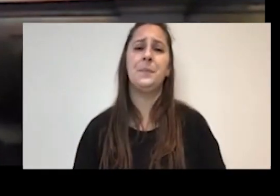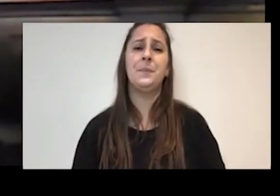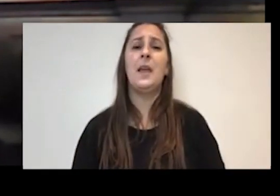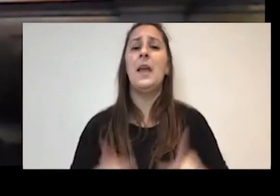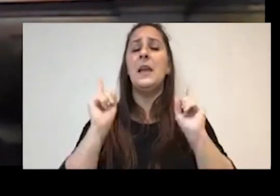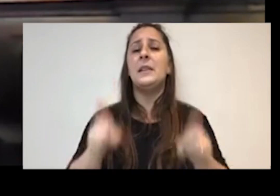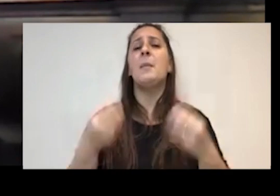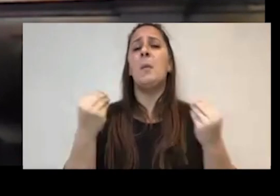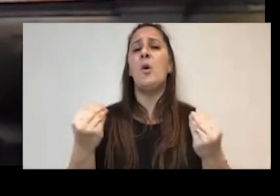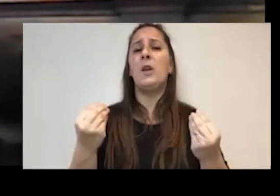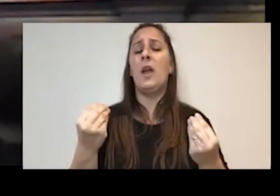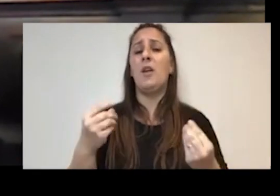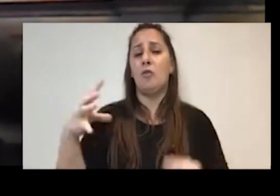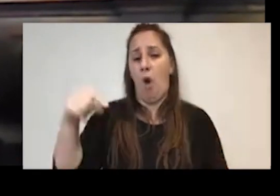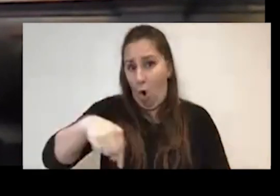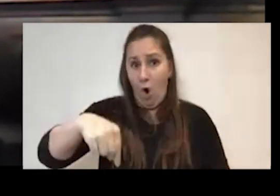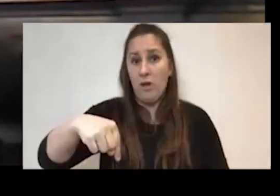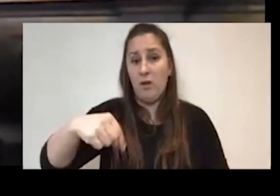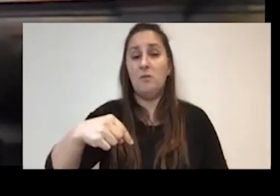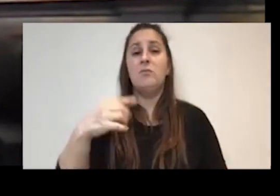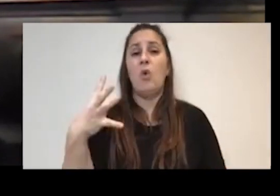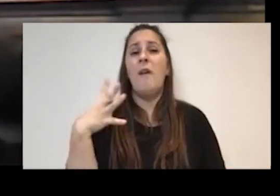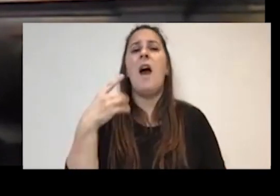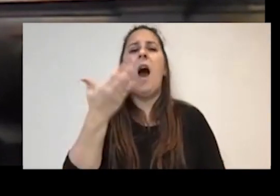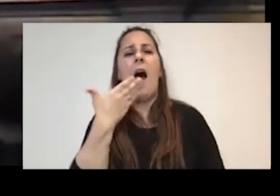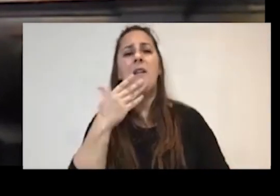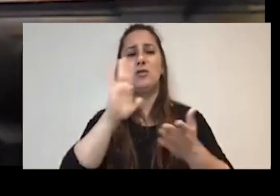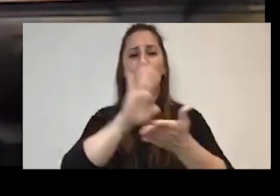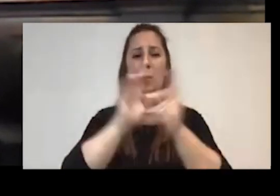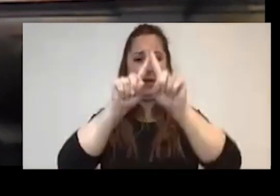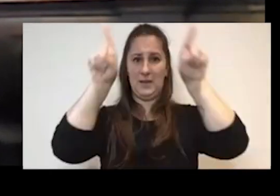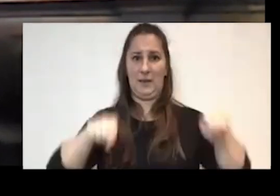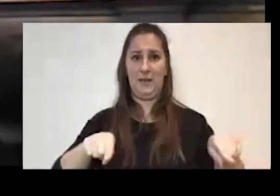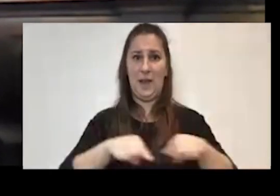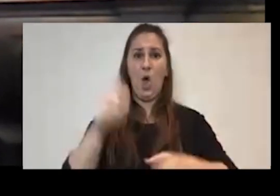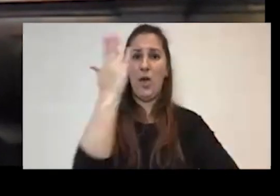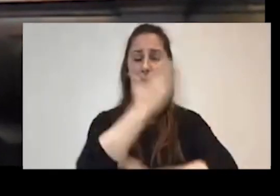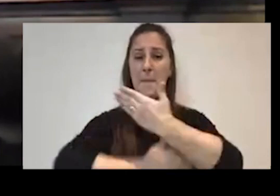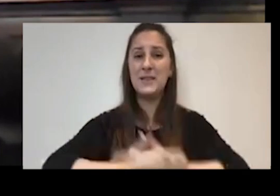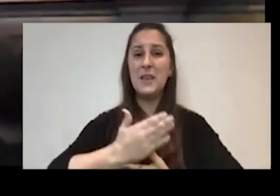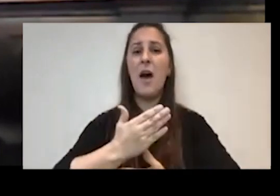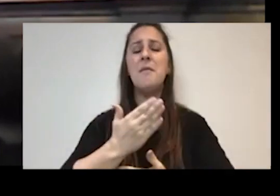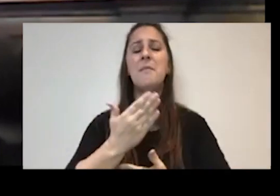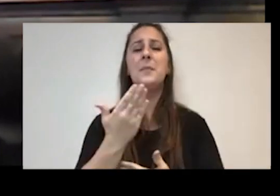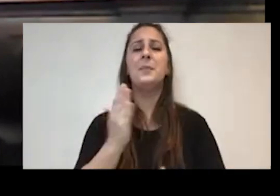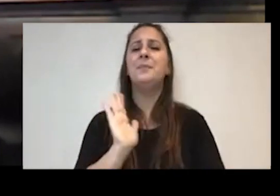porque todavía hay voces que hablan de la certificación en discapacidad eh,